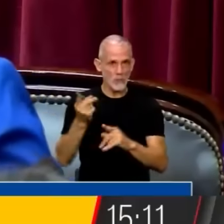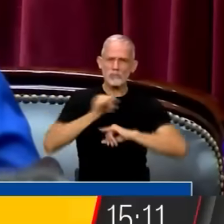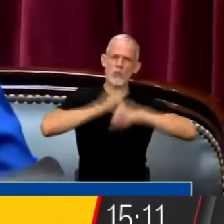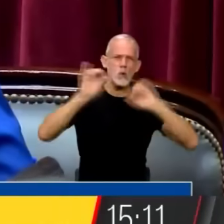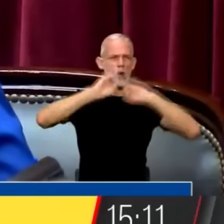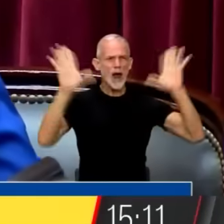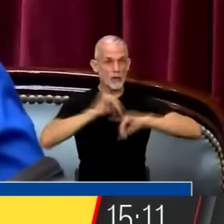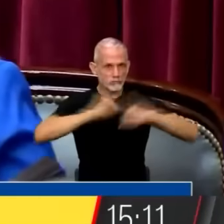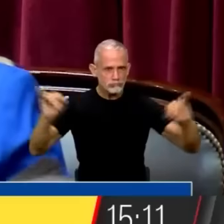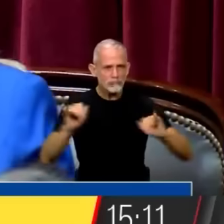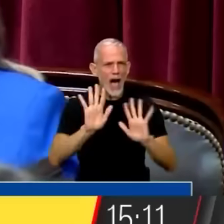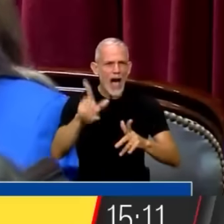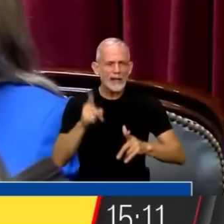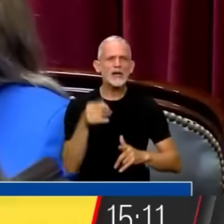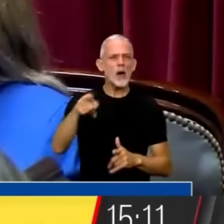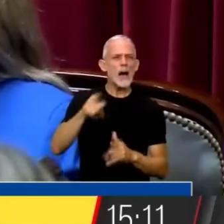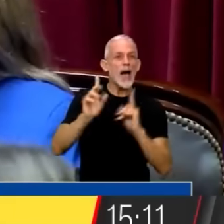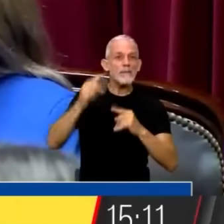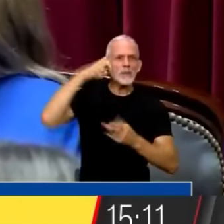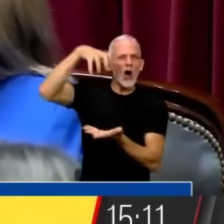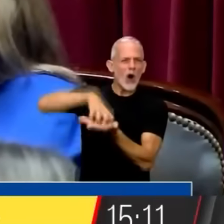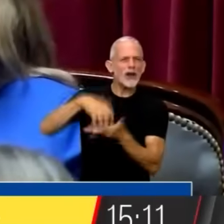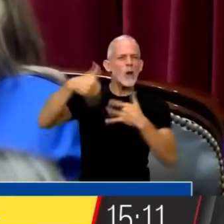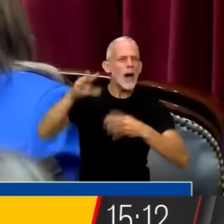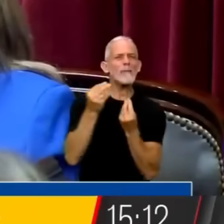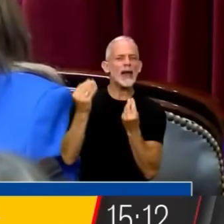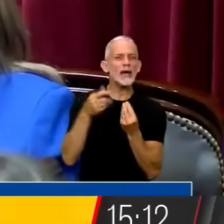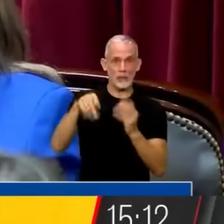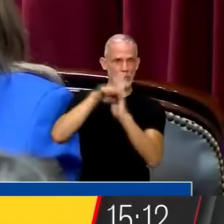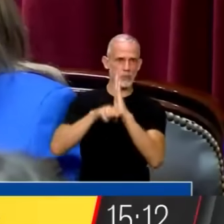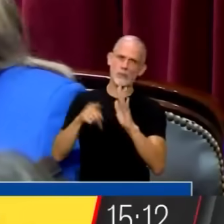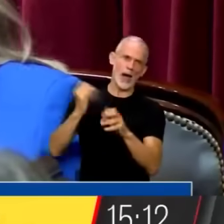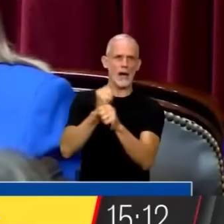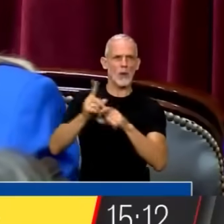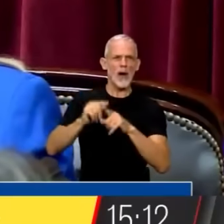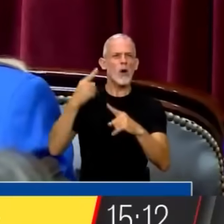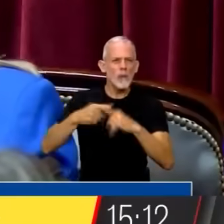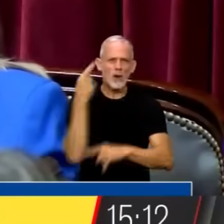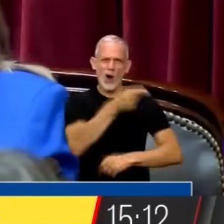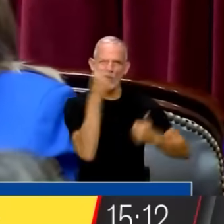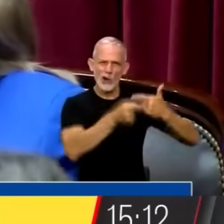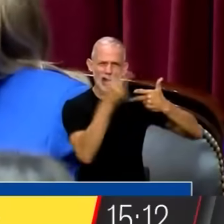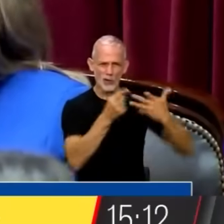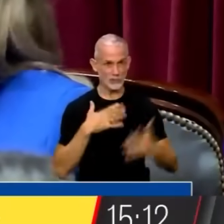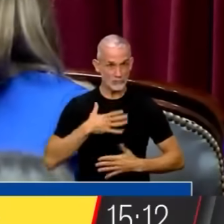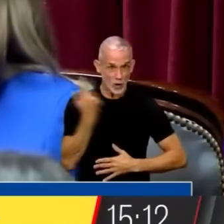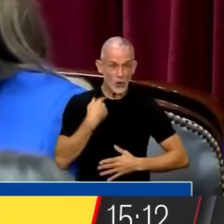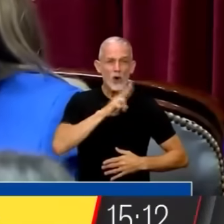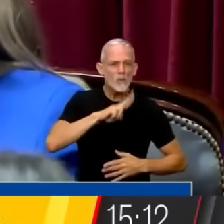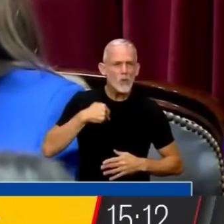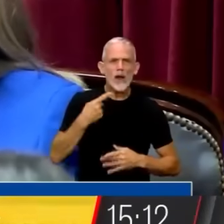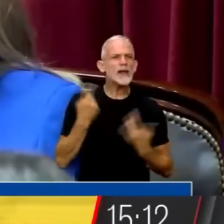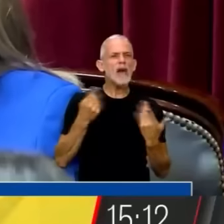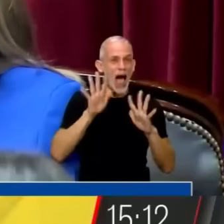dicen, anuncian, que usarán este Congreso para implementar esas medidas. Nosotras de ninguna